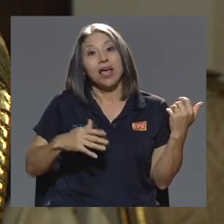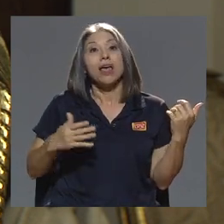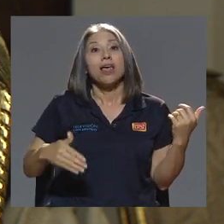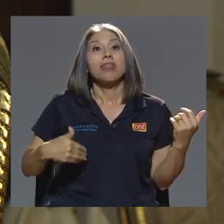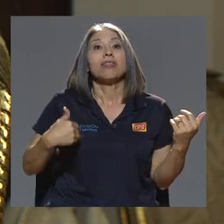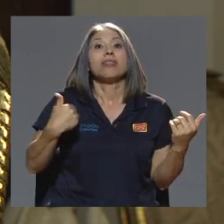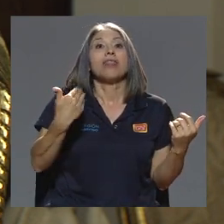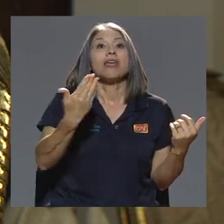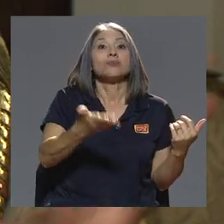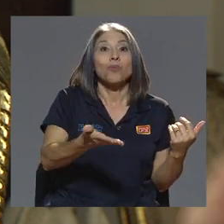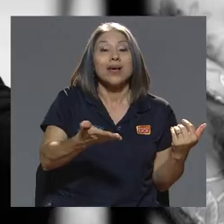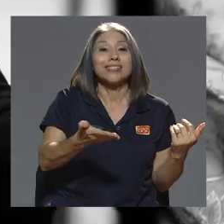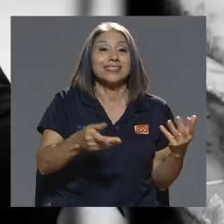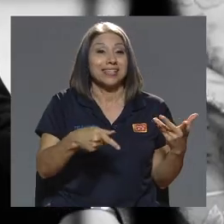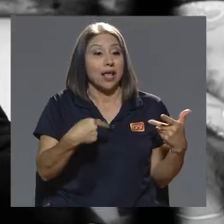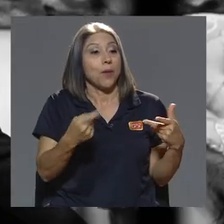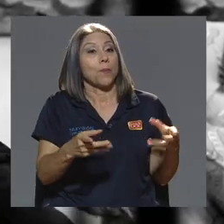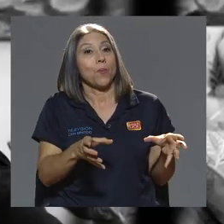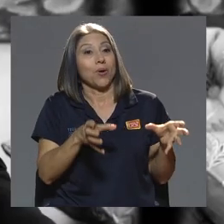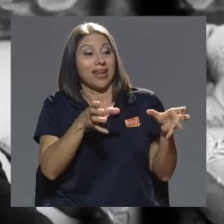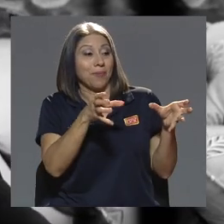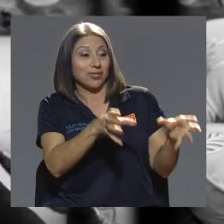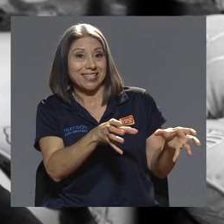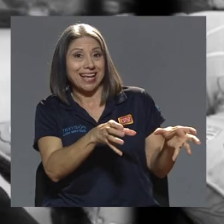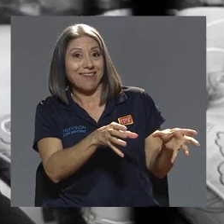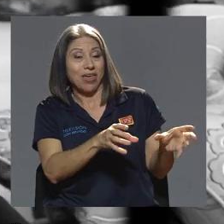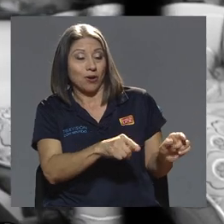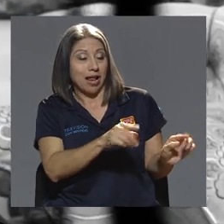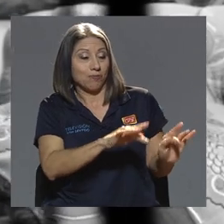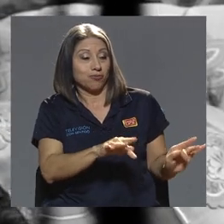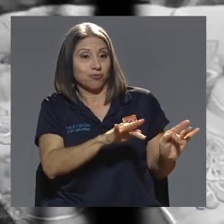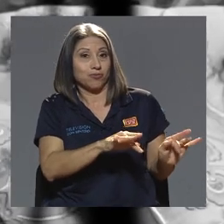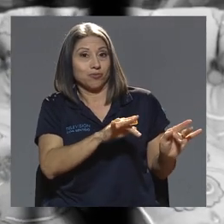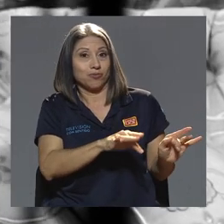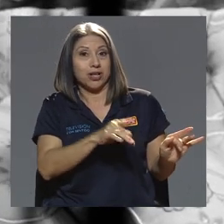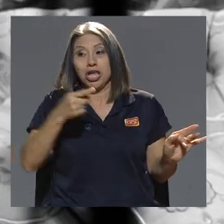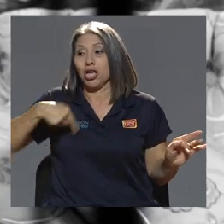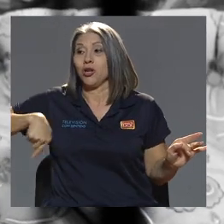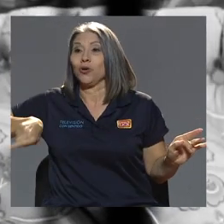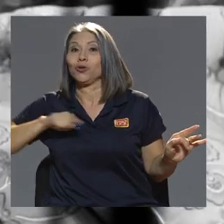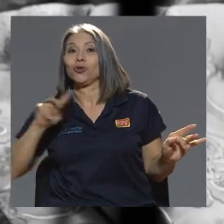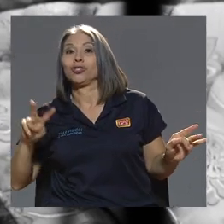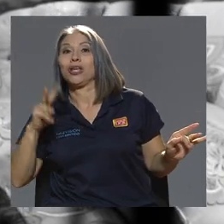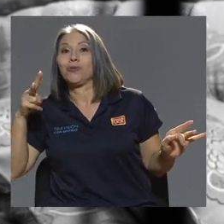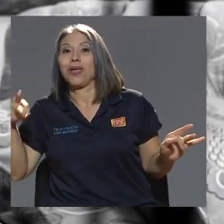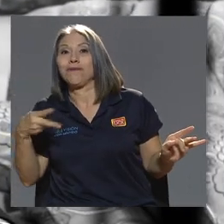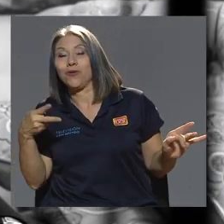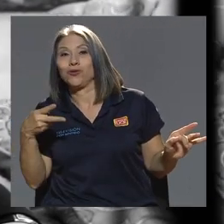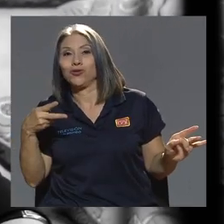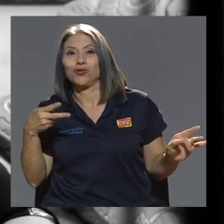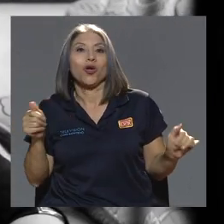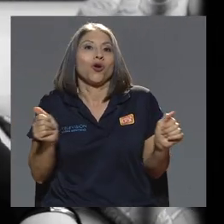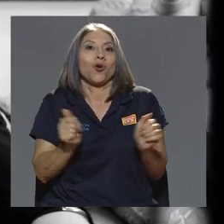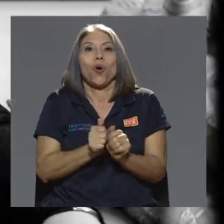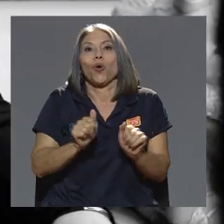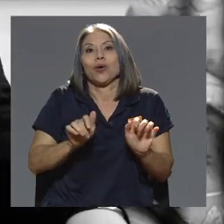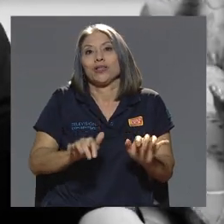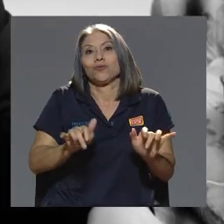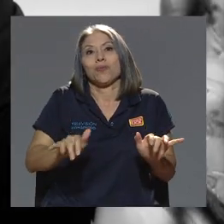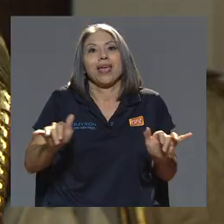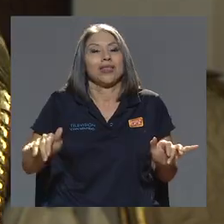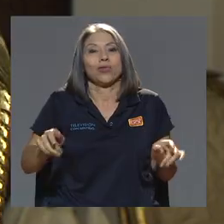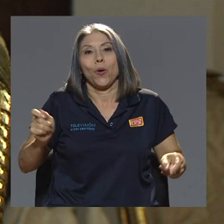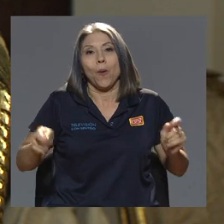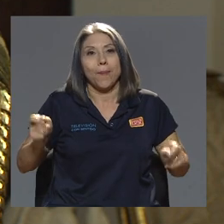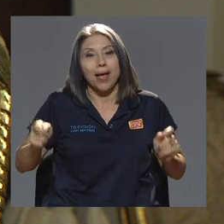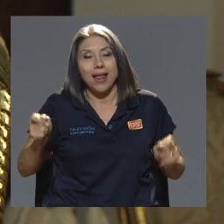y prendíamos la otra. Entonces cantábamos segunda voz y tocábamos otros instrumentos, fuera el piano o fuera el maraca, o sonidos, lo que